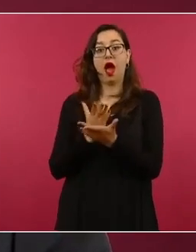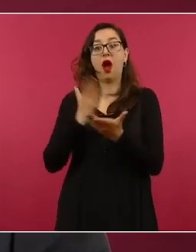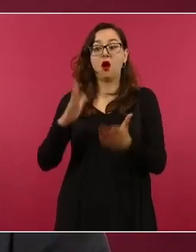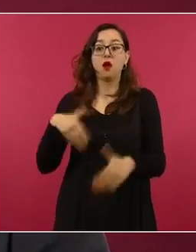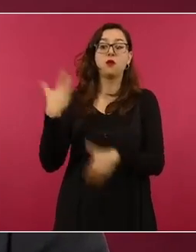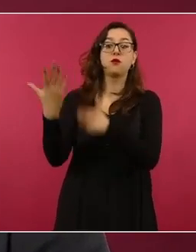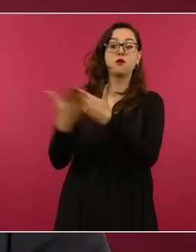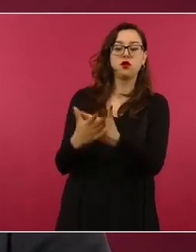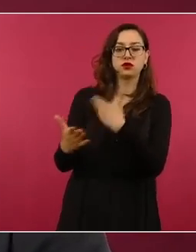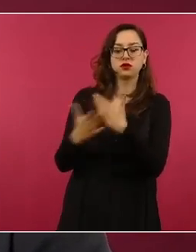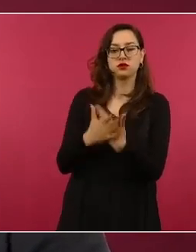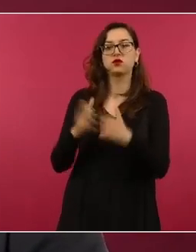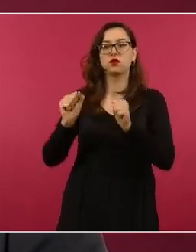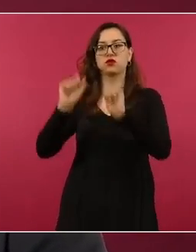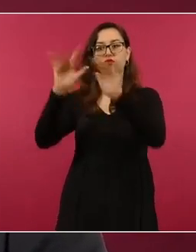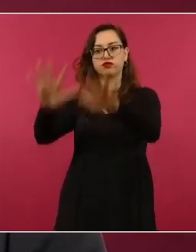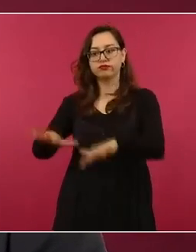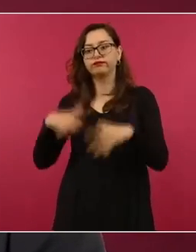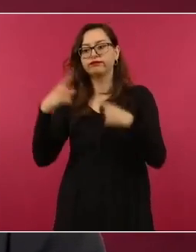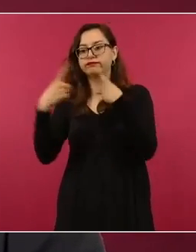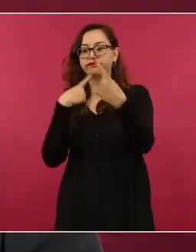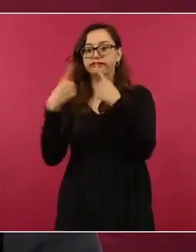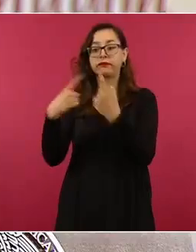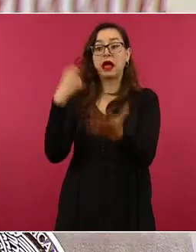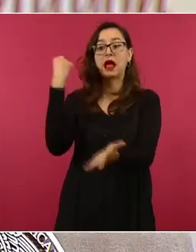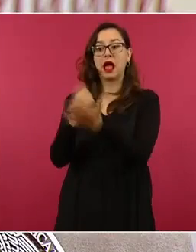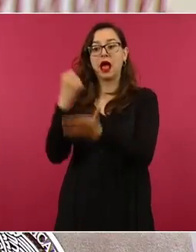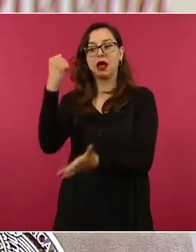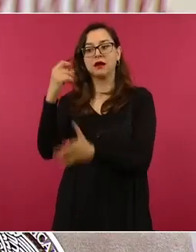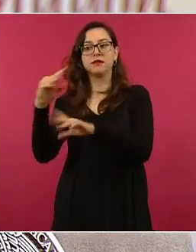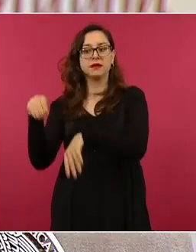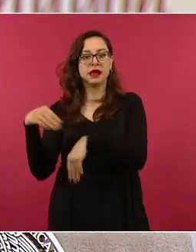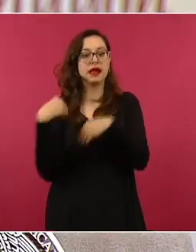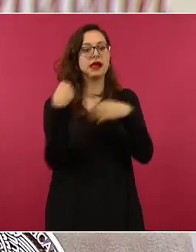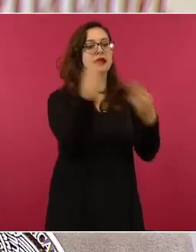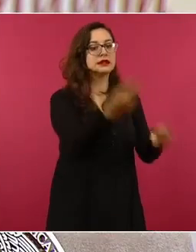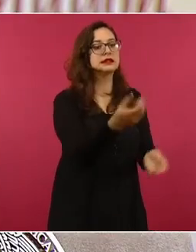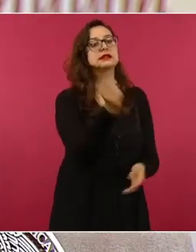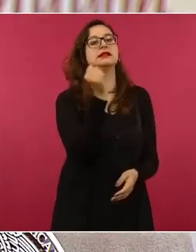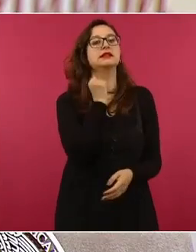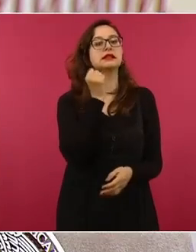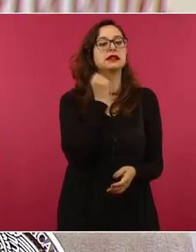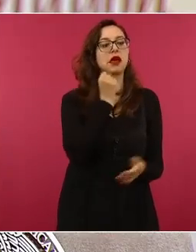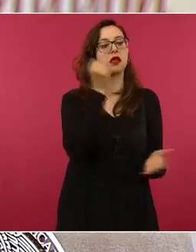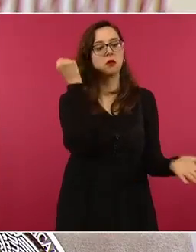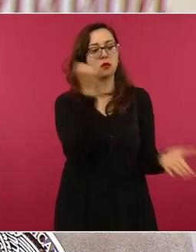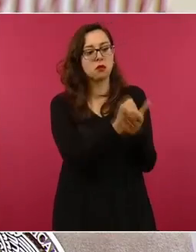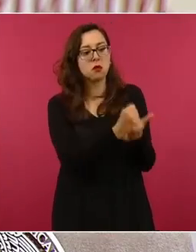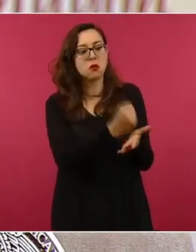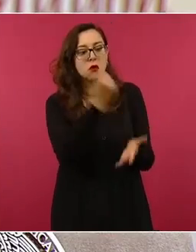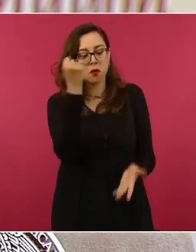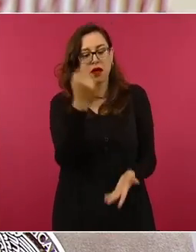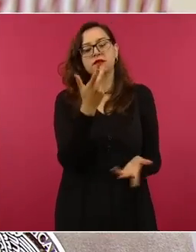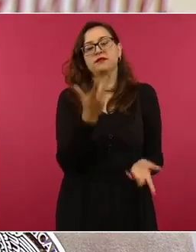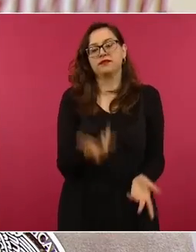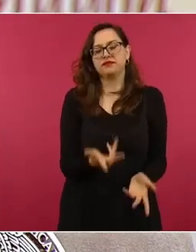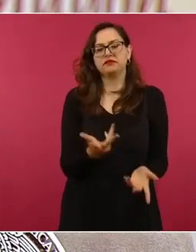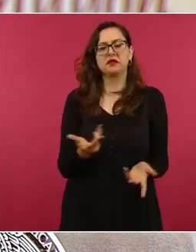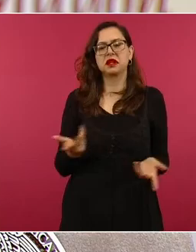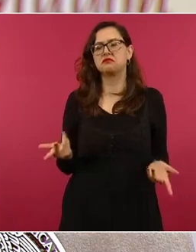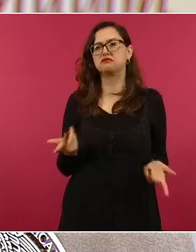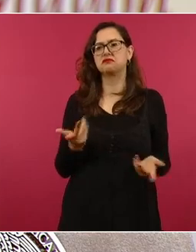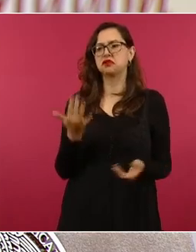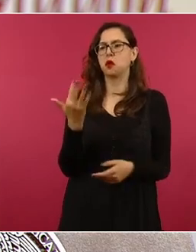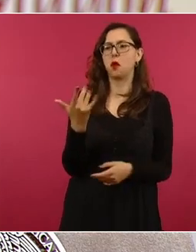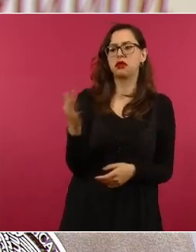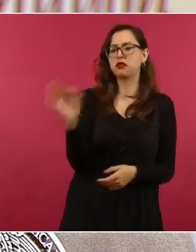se discutirá la semana próxima. Se requiere la mayoría simple. En la comisión